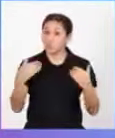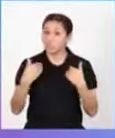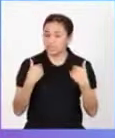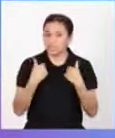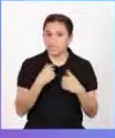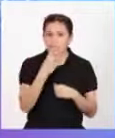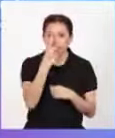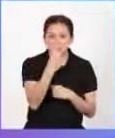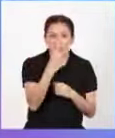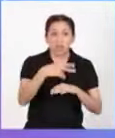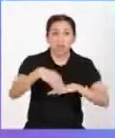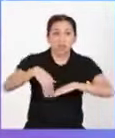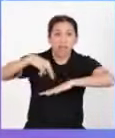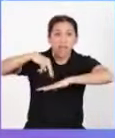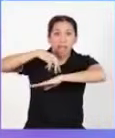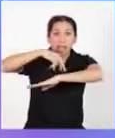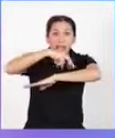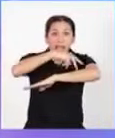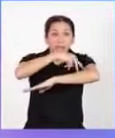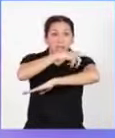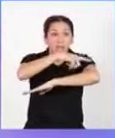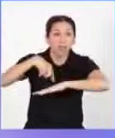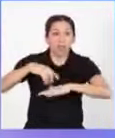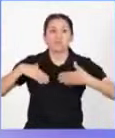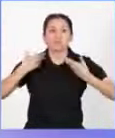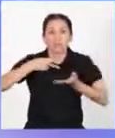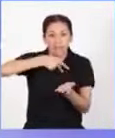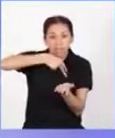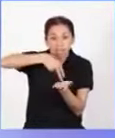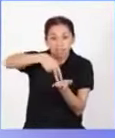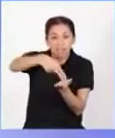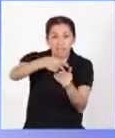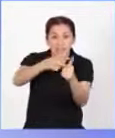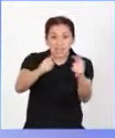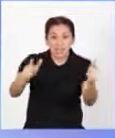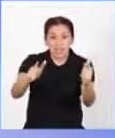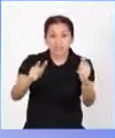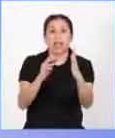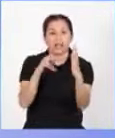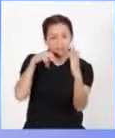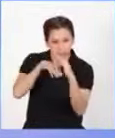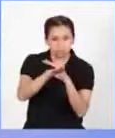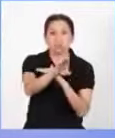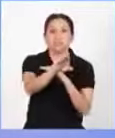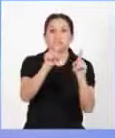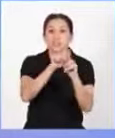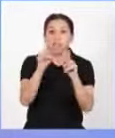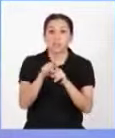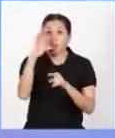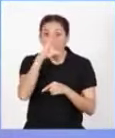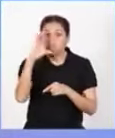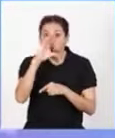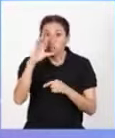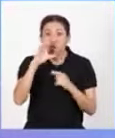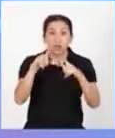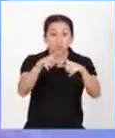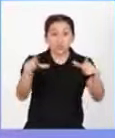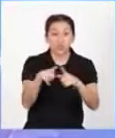Luego, determinar las rutas de evacuación y planificar la salida de emergencia